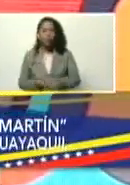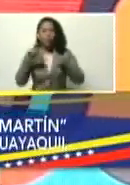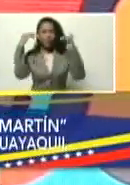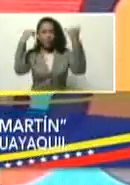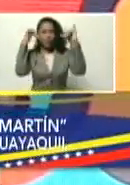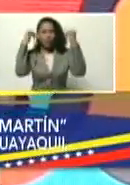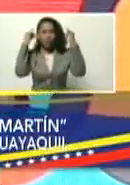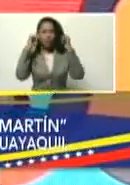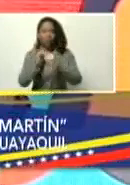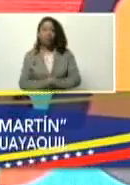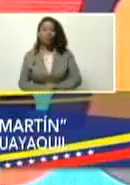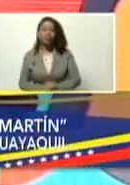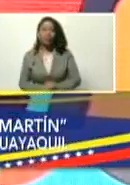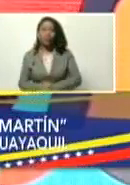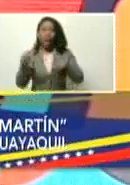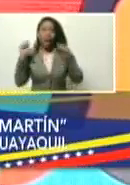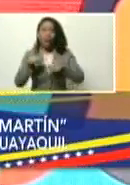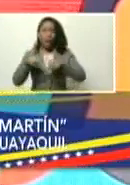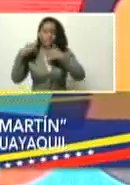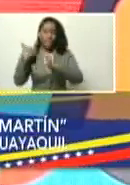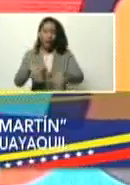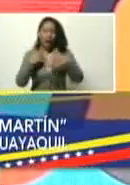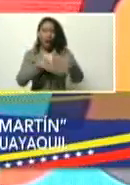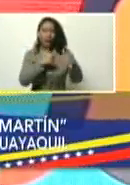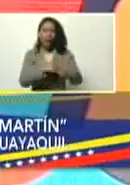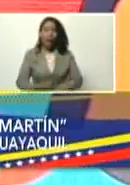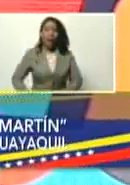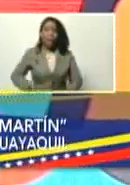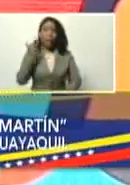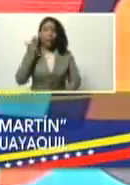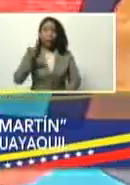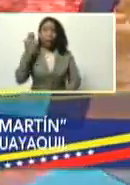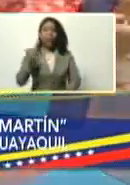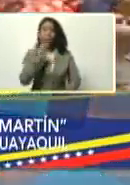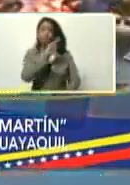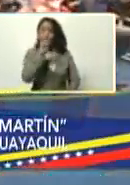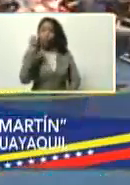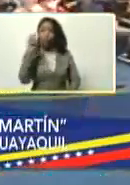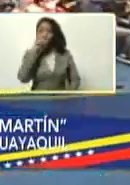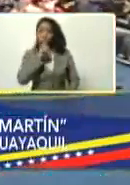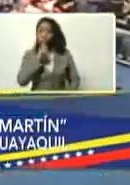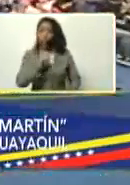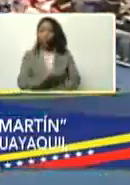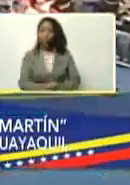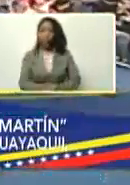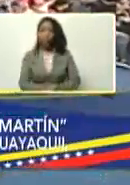conmemorando esta marcha majestuosa de 200 años